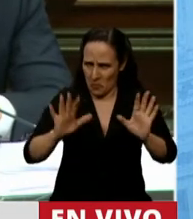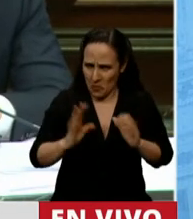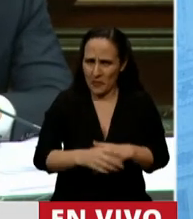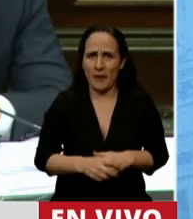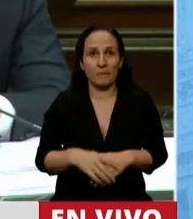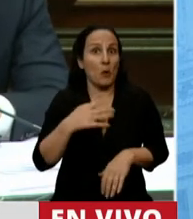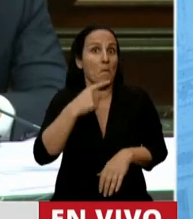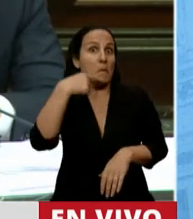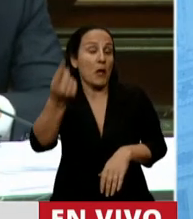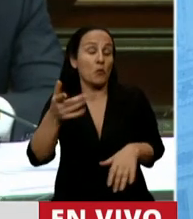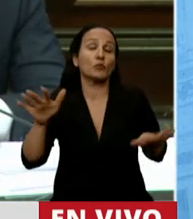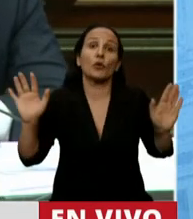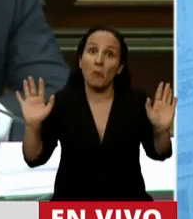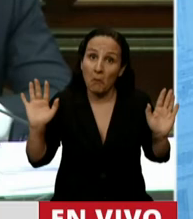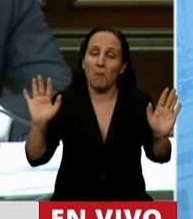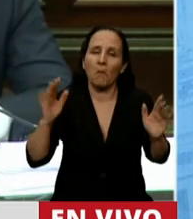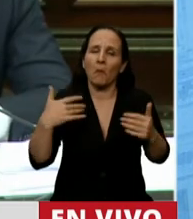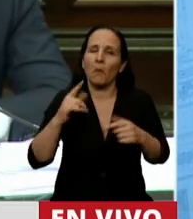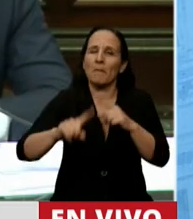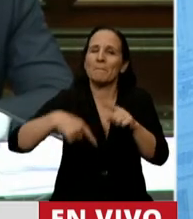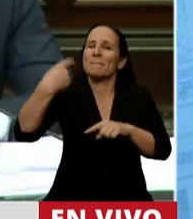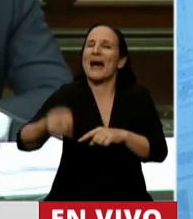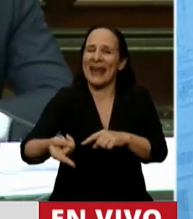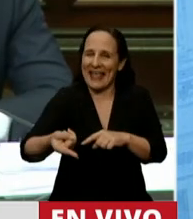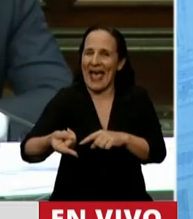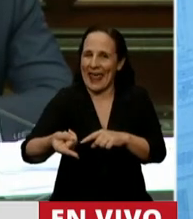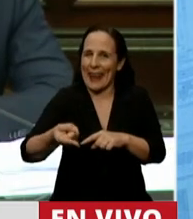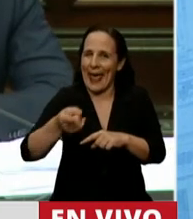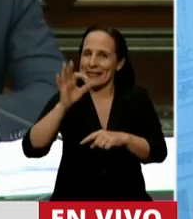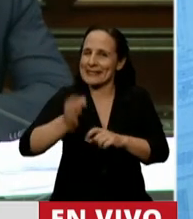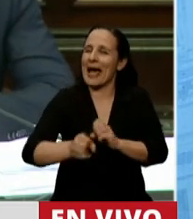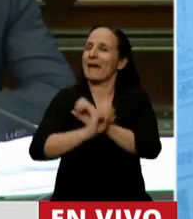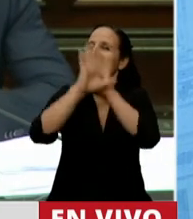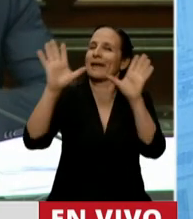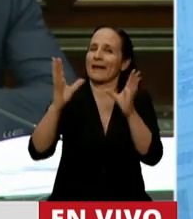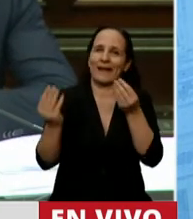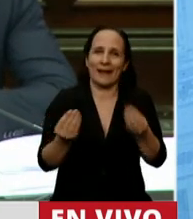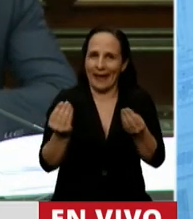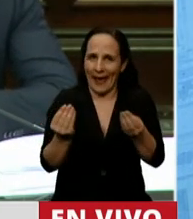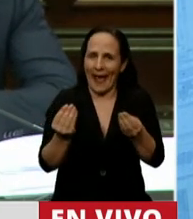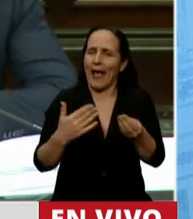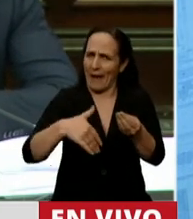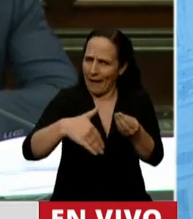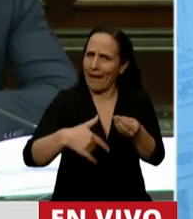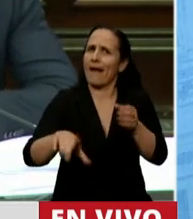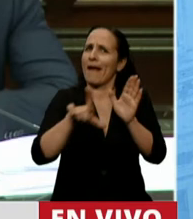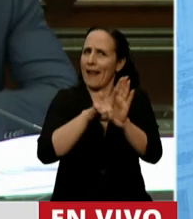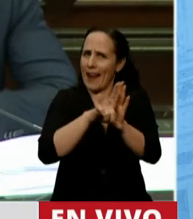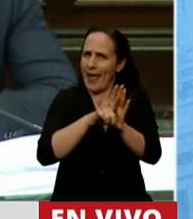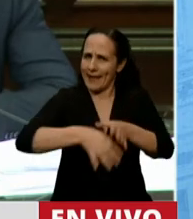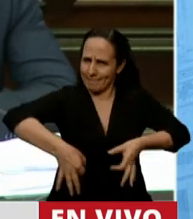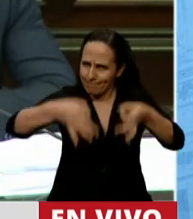pregunto, seguramente mañana vamos a tener más oportunidad de saber si se está haciendo una ley a